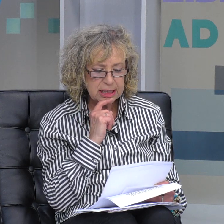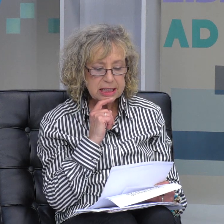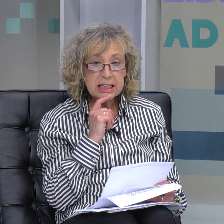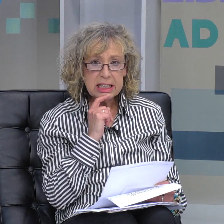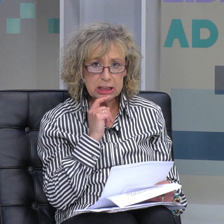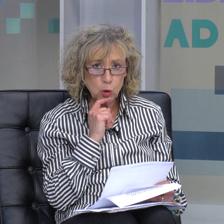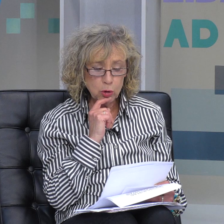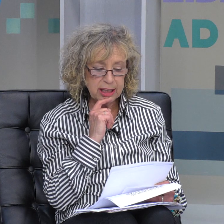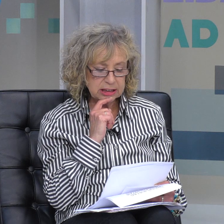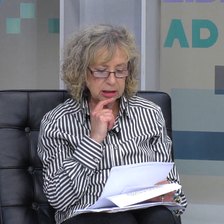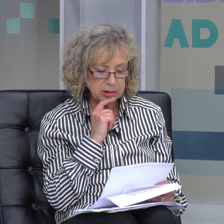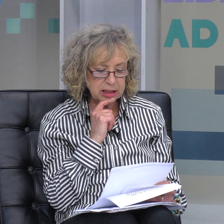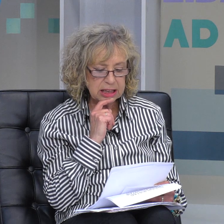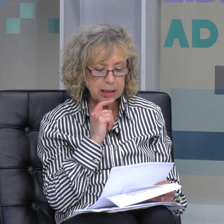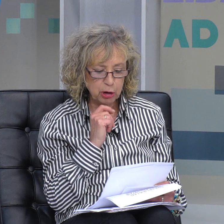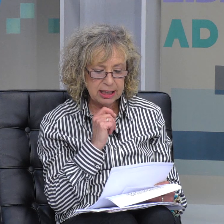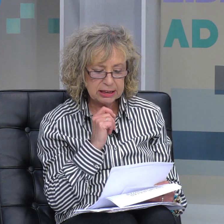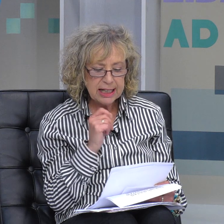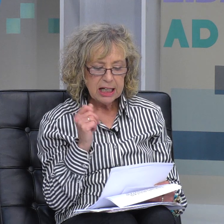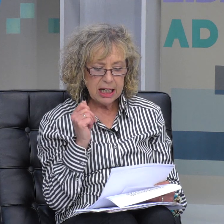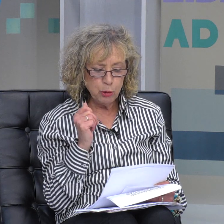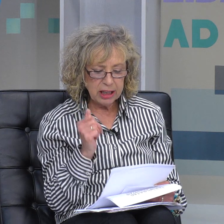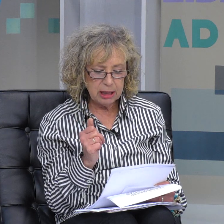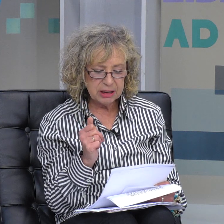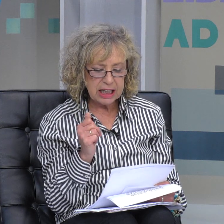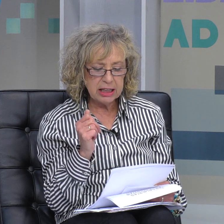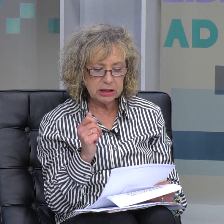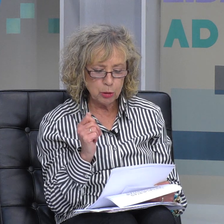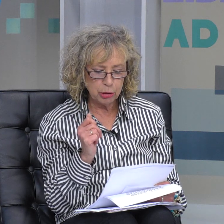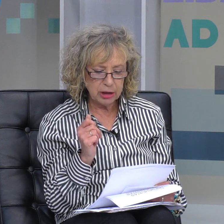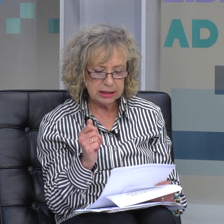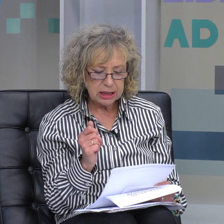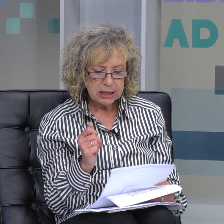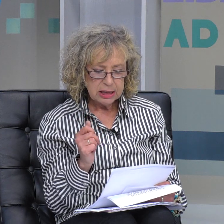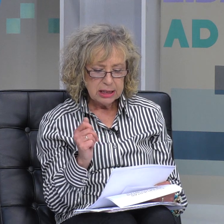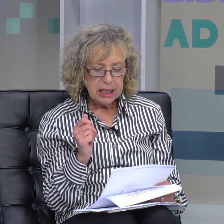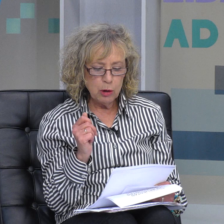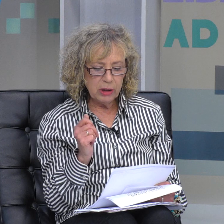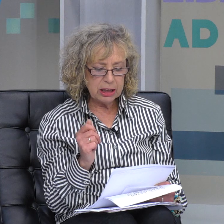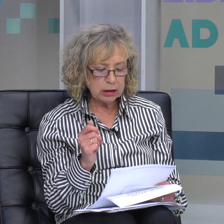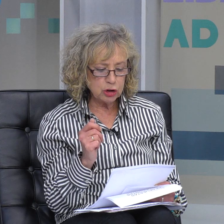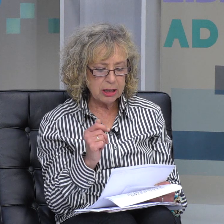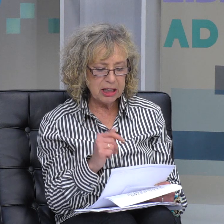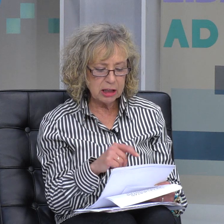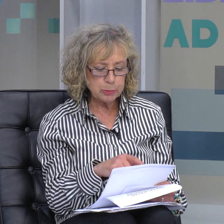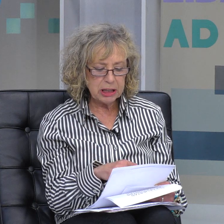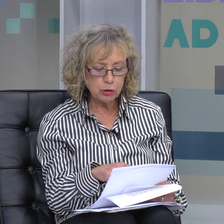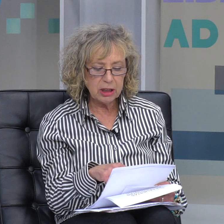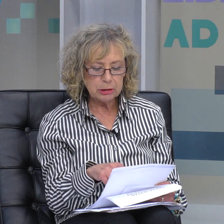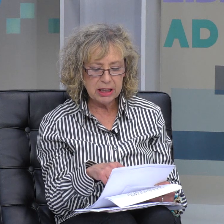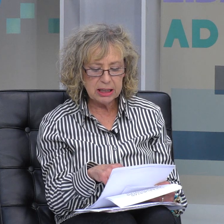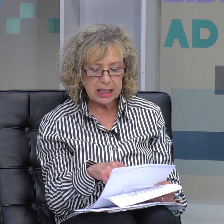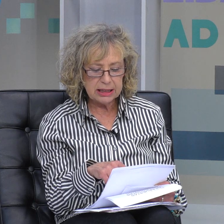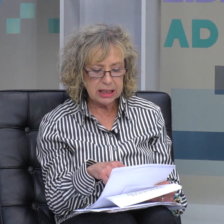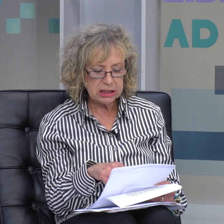6 personas excluye las actividades laborales, educativas e institucionales. En cualquier caso, se deberán respetar todas